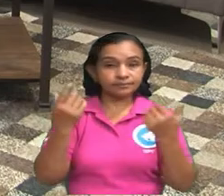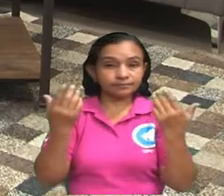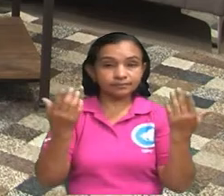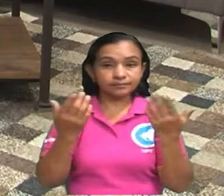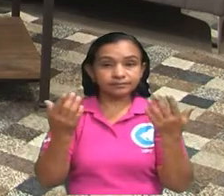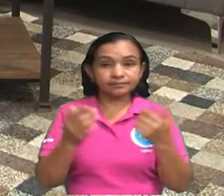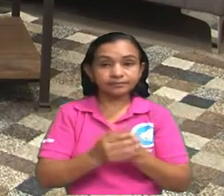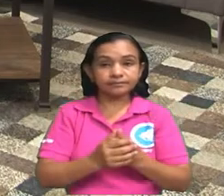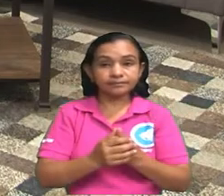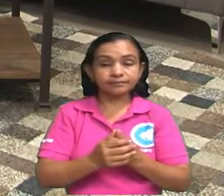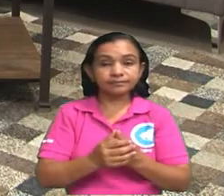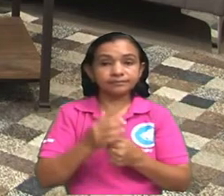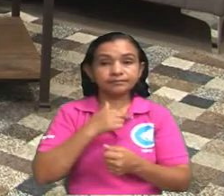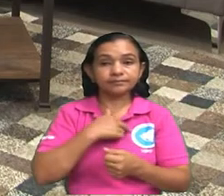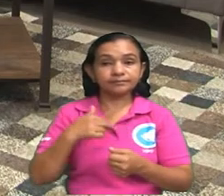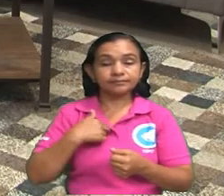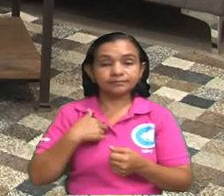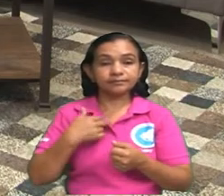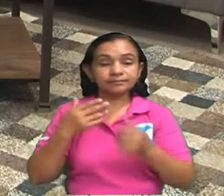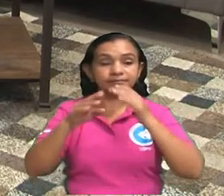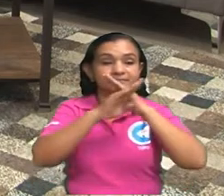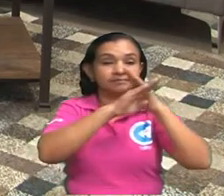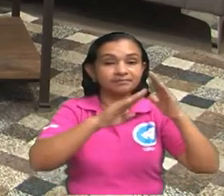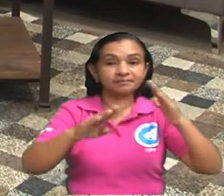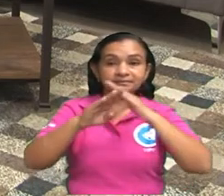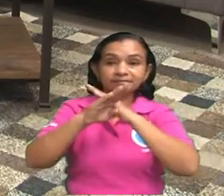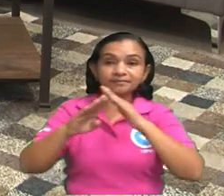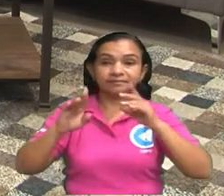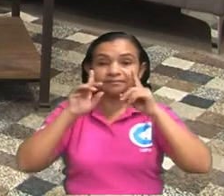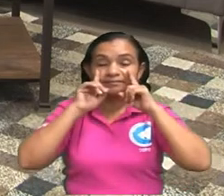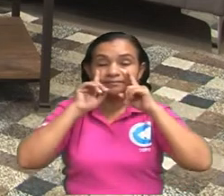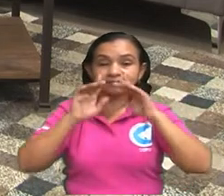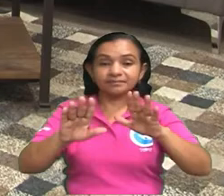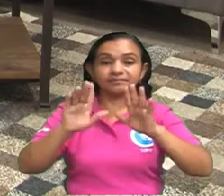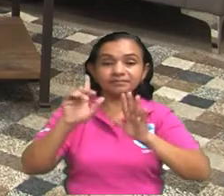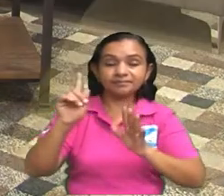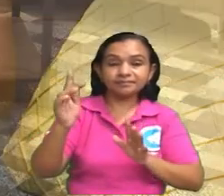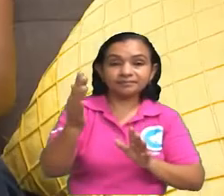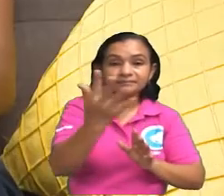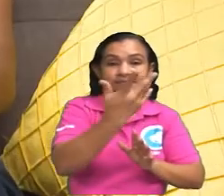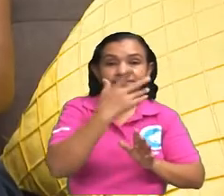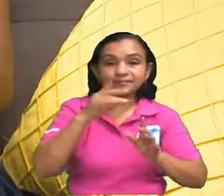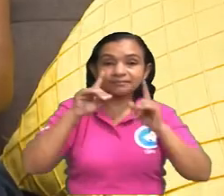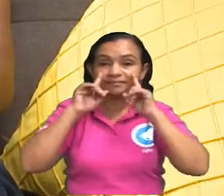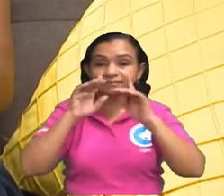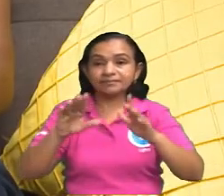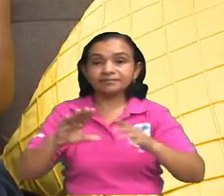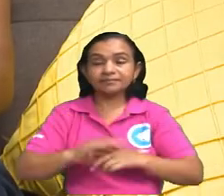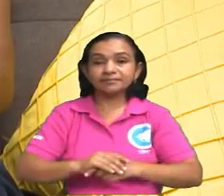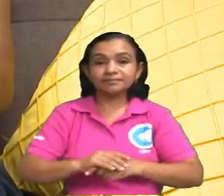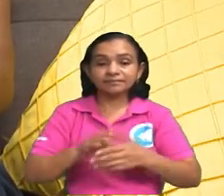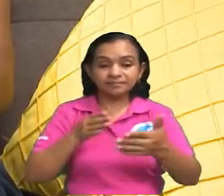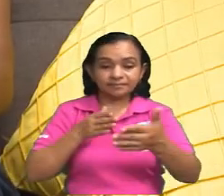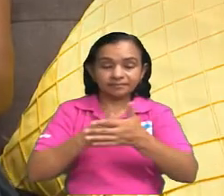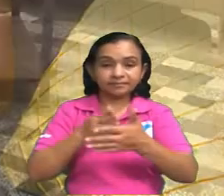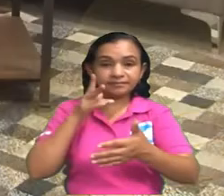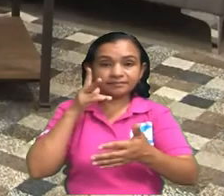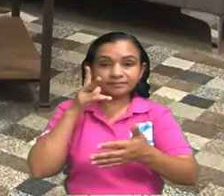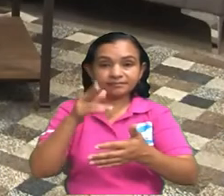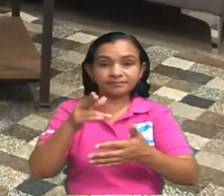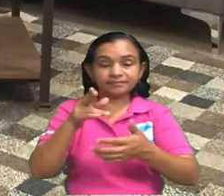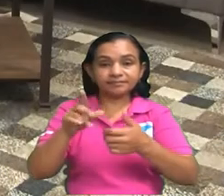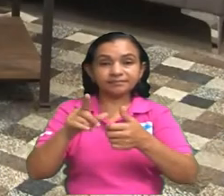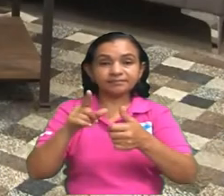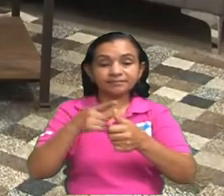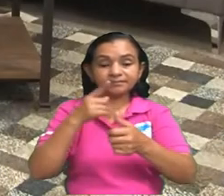no fregaste, pues, dice, hay que llevar la fiesta en paz, pues, dice, a cuidar todo mundo, dice, a cuidar la fiesta. Diputada, tenemos que hacer nuestra primera